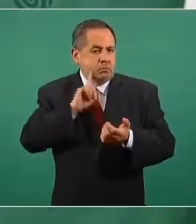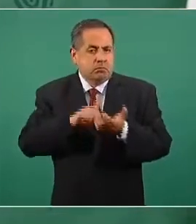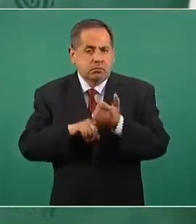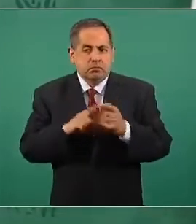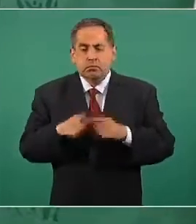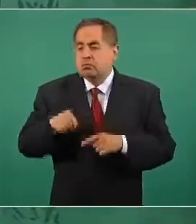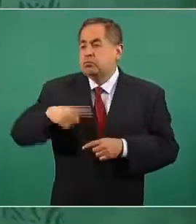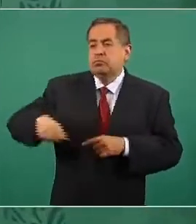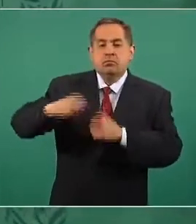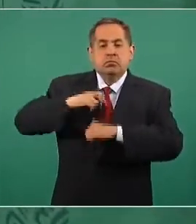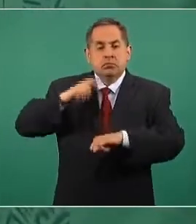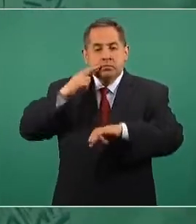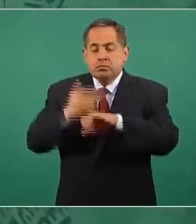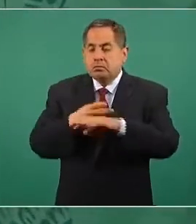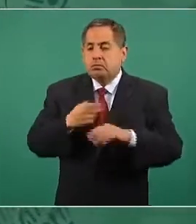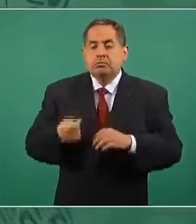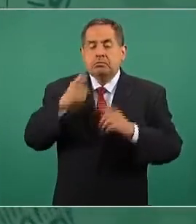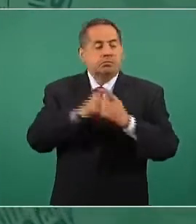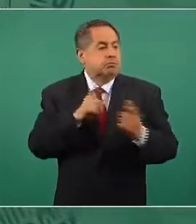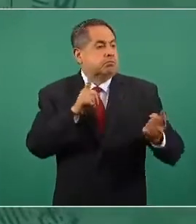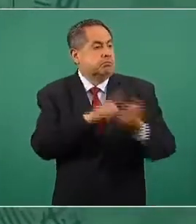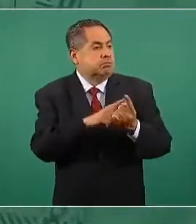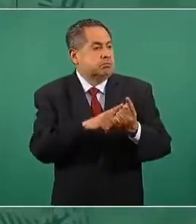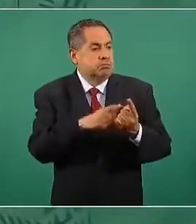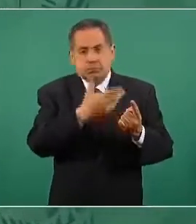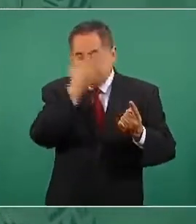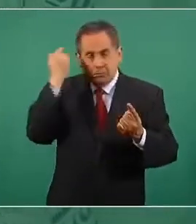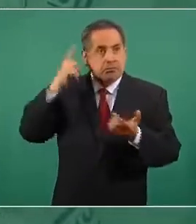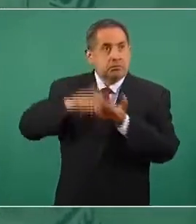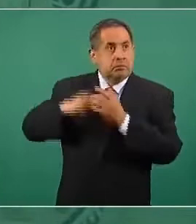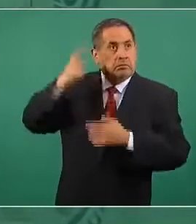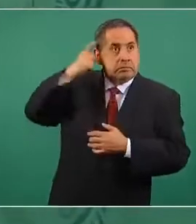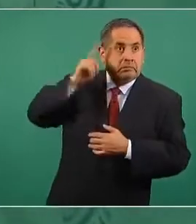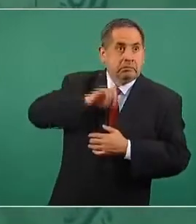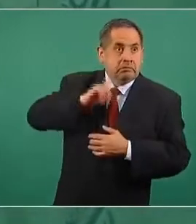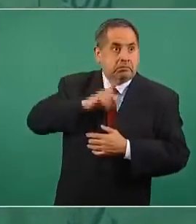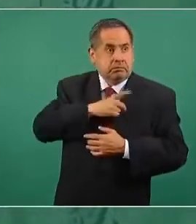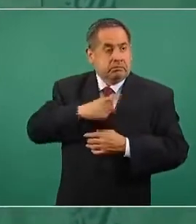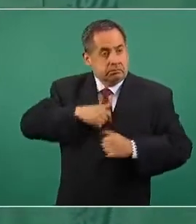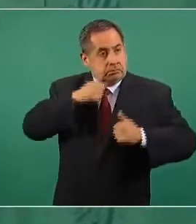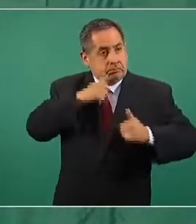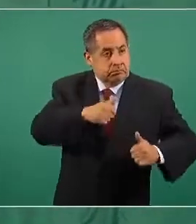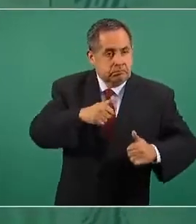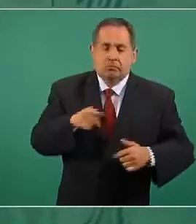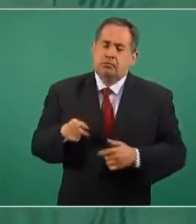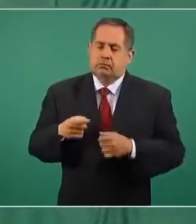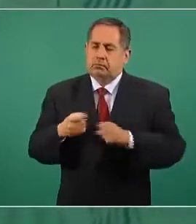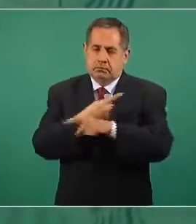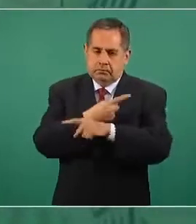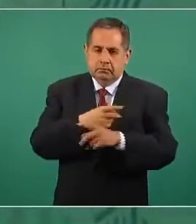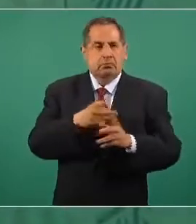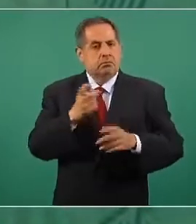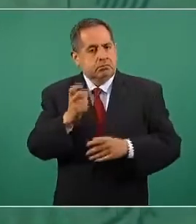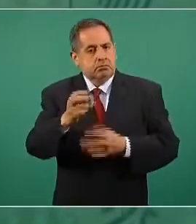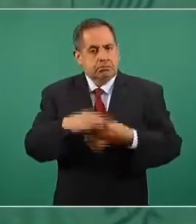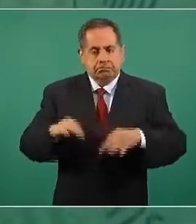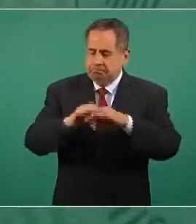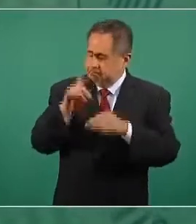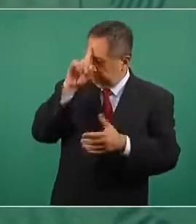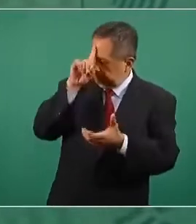si no tiene esa perspectiva, las cosas pueden ser totalmente distintas y el resultado muy